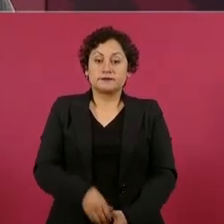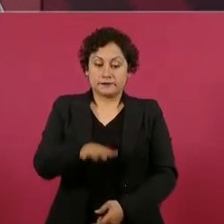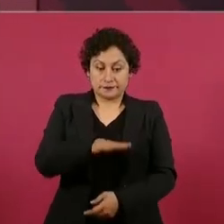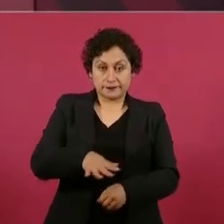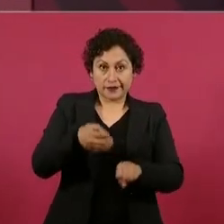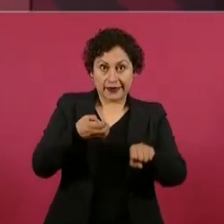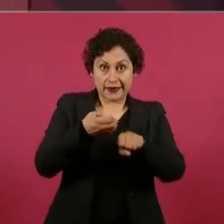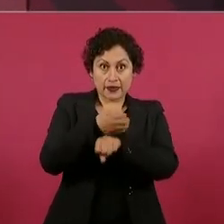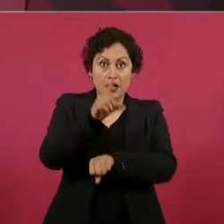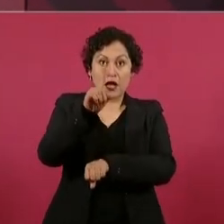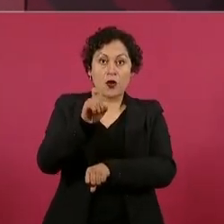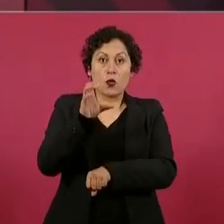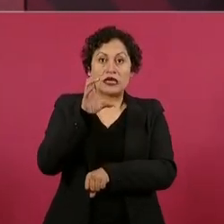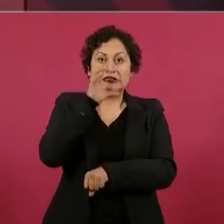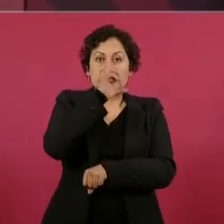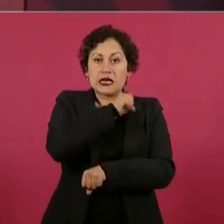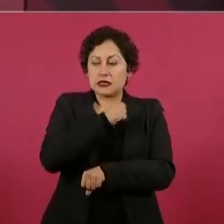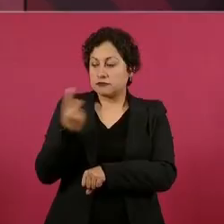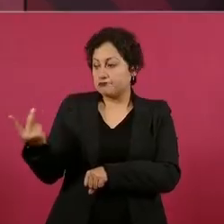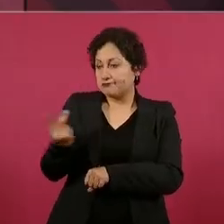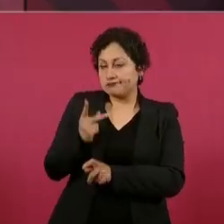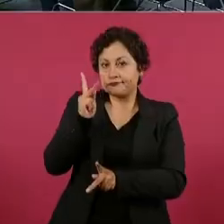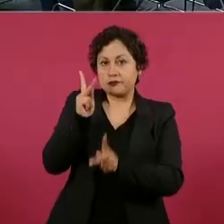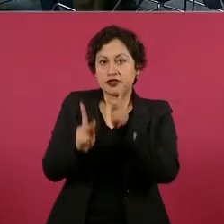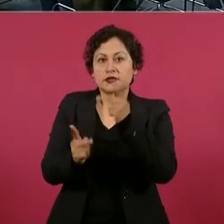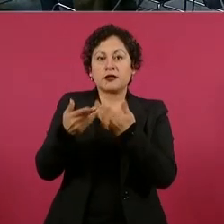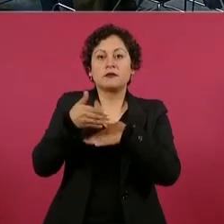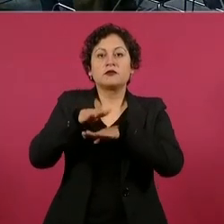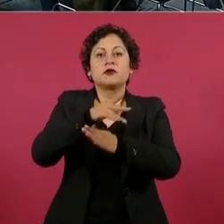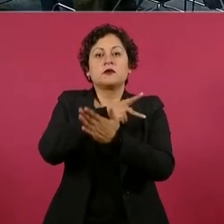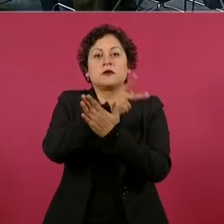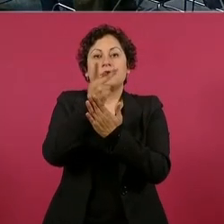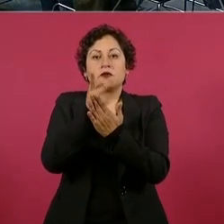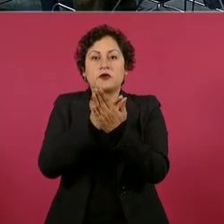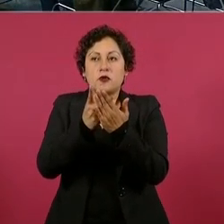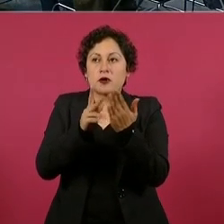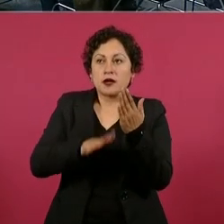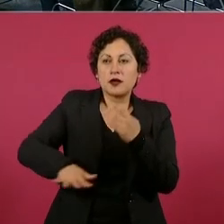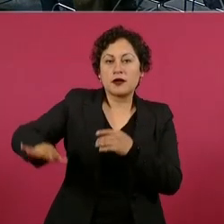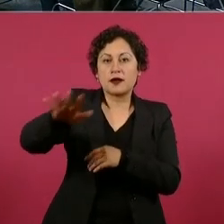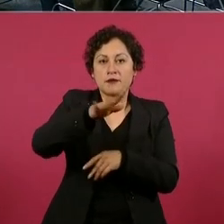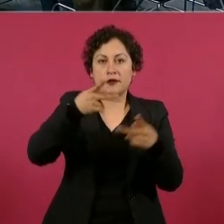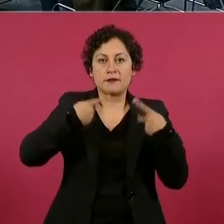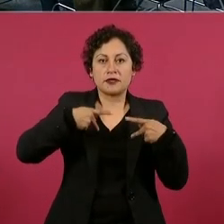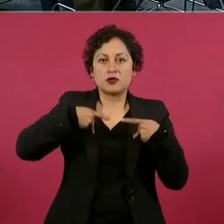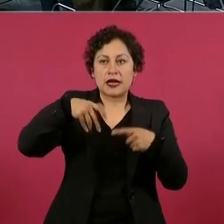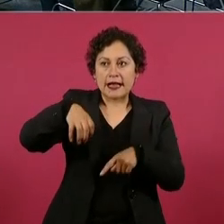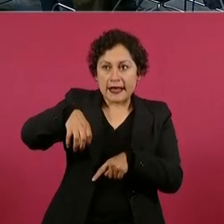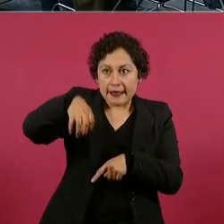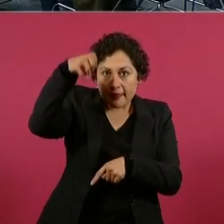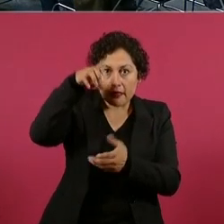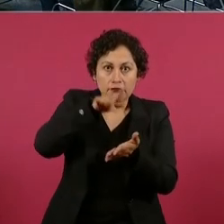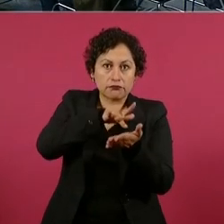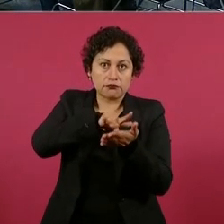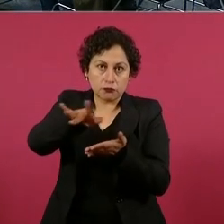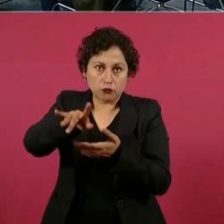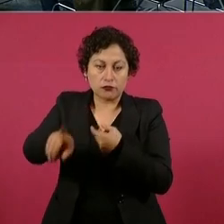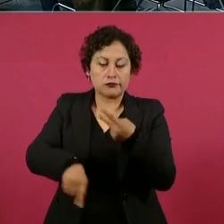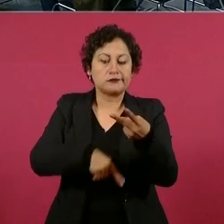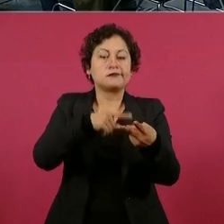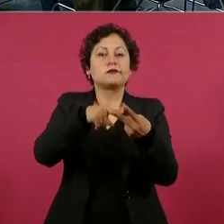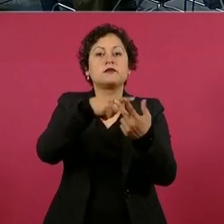Aguascalientes tratamos lo de adulto mayor, lo de personas con discapacidad.